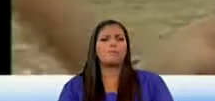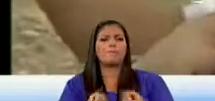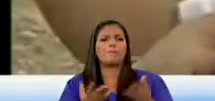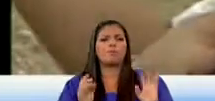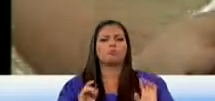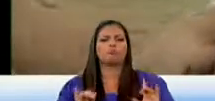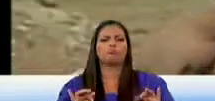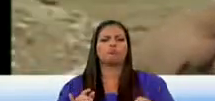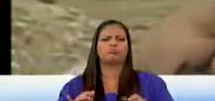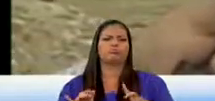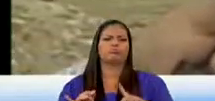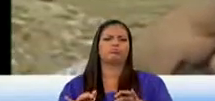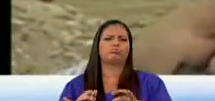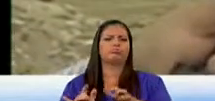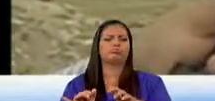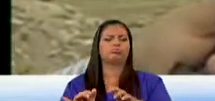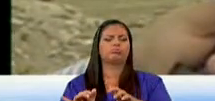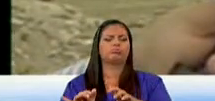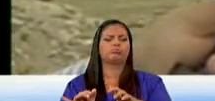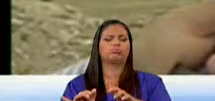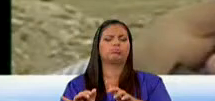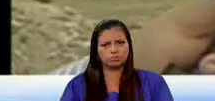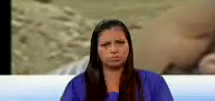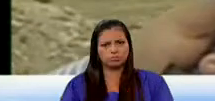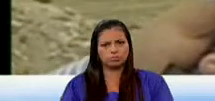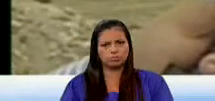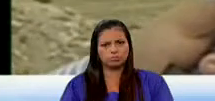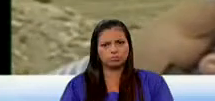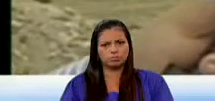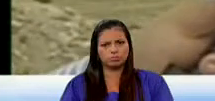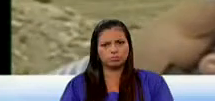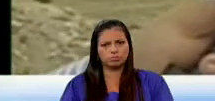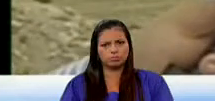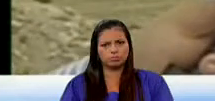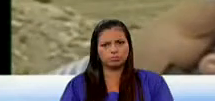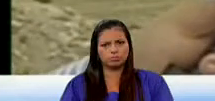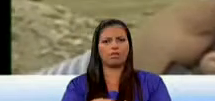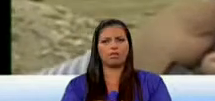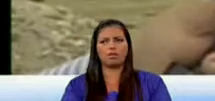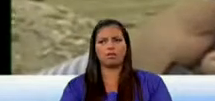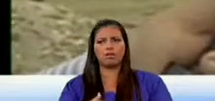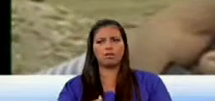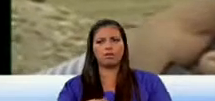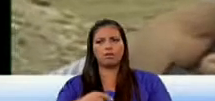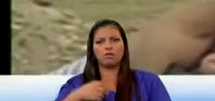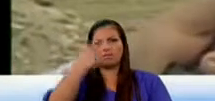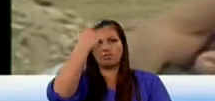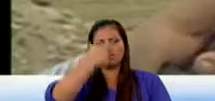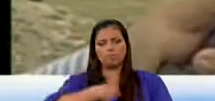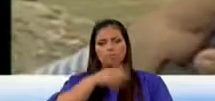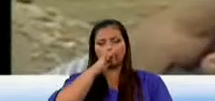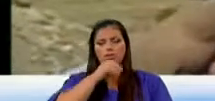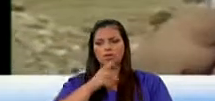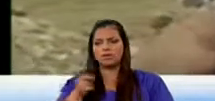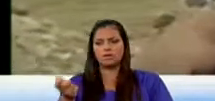Va acá a la Acción Popular, vea ese freno que causa. Está indeciso el vigilante dar el